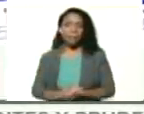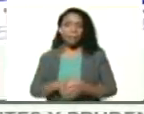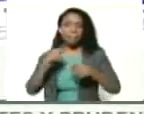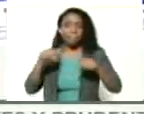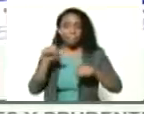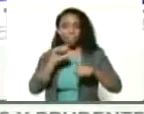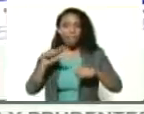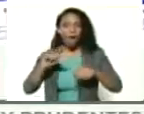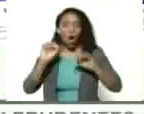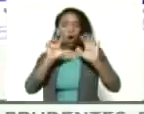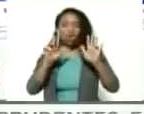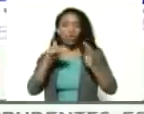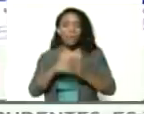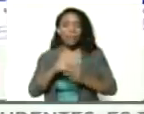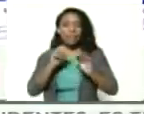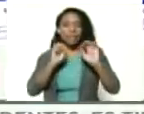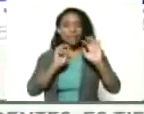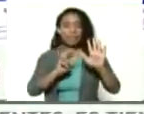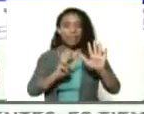semana tuvimos